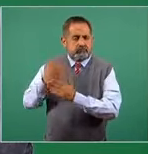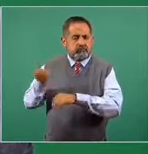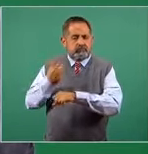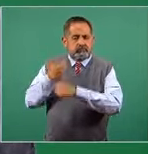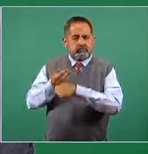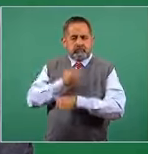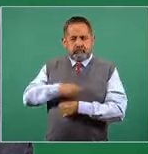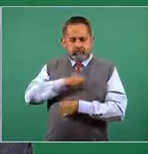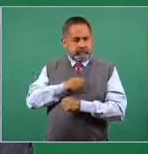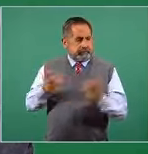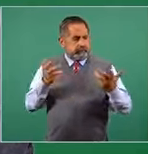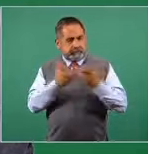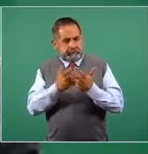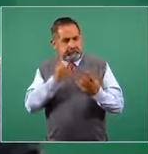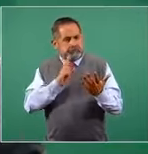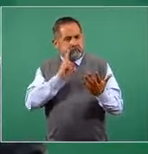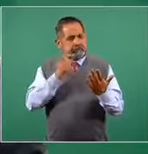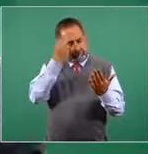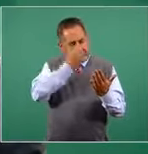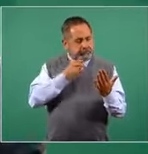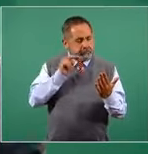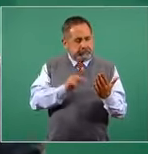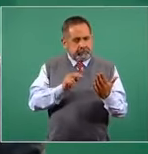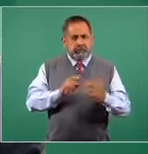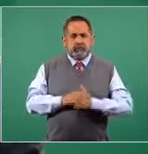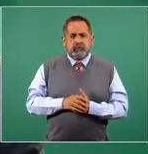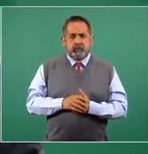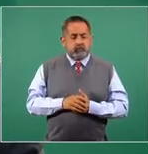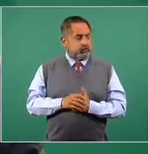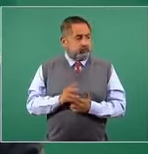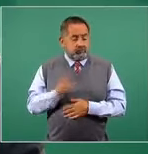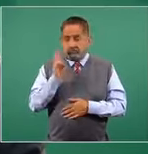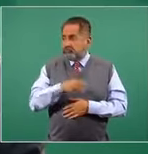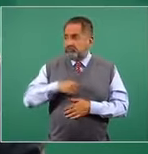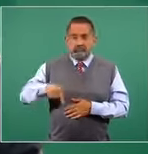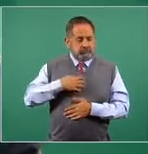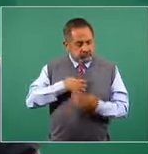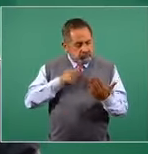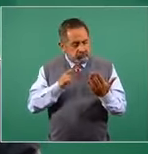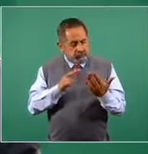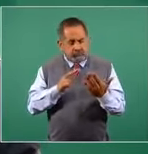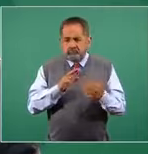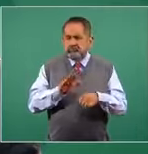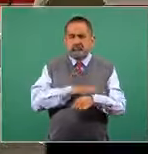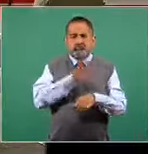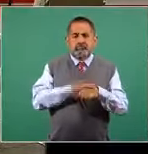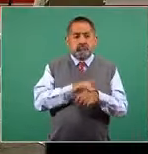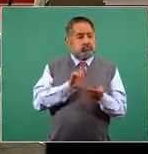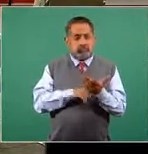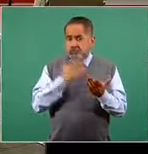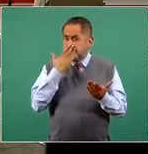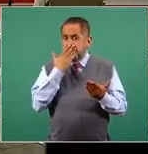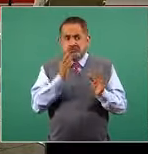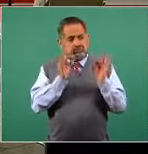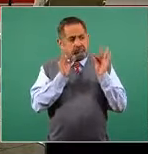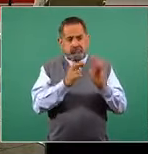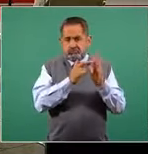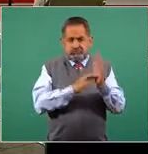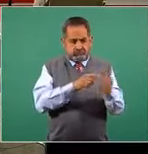Salud y el sector salud en general. Para gusto de todas y todos, verificamos que estaban muy bien hechos, eran